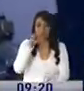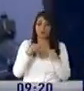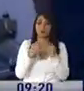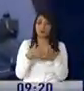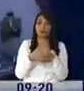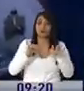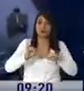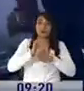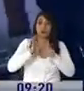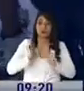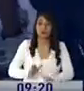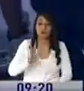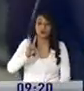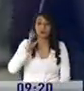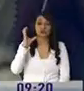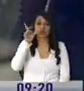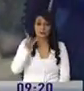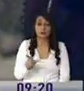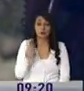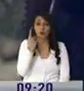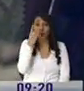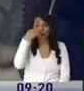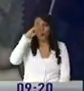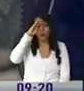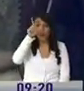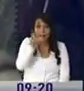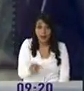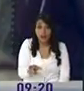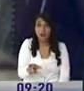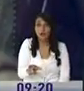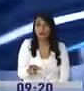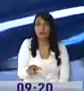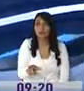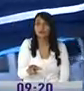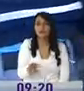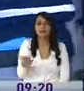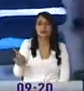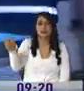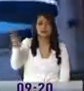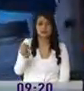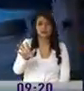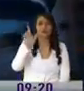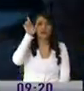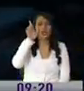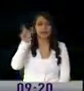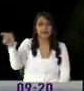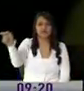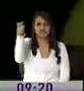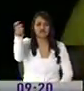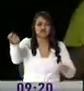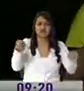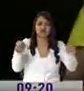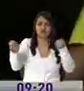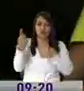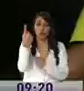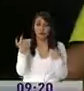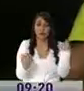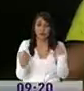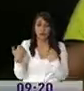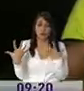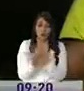Ecuatorianos dos colombianos y un cubano entre ellos el aparente cabecilla de la organización un vehículo